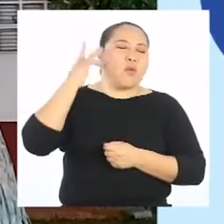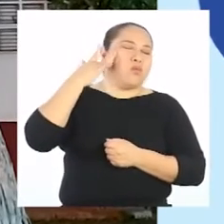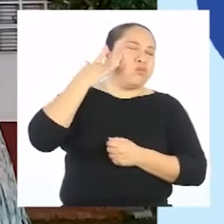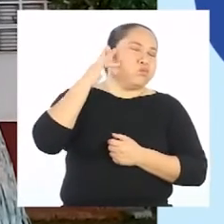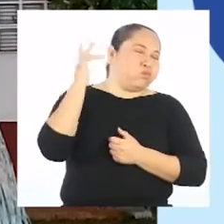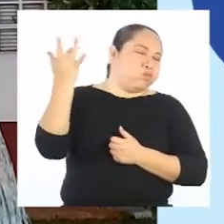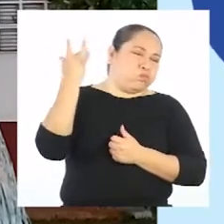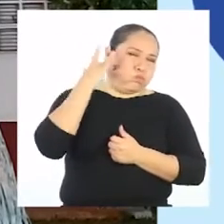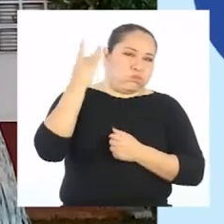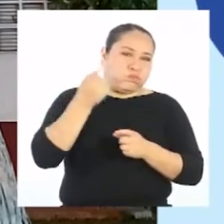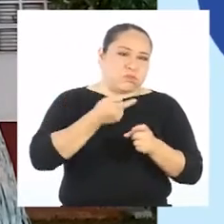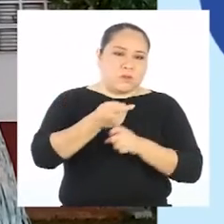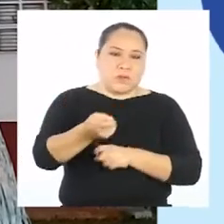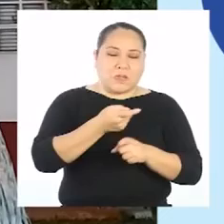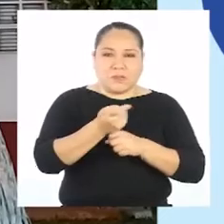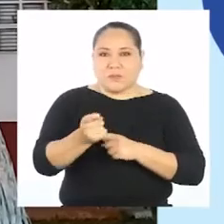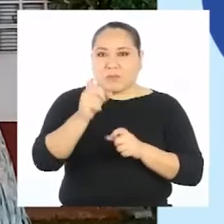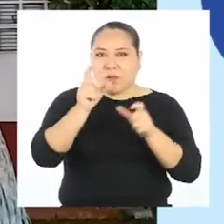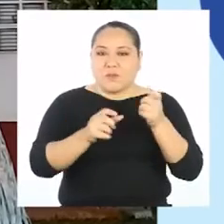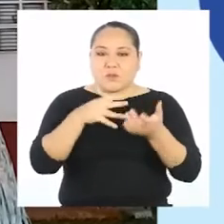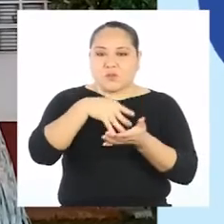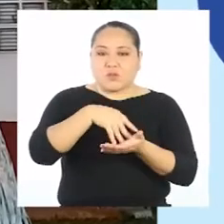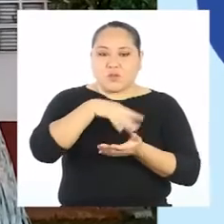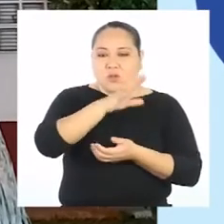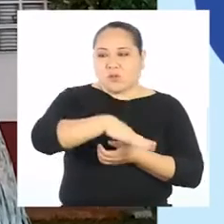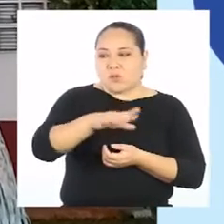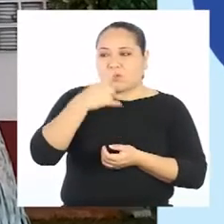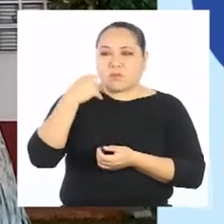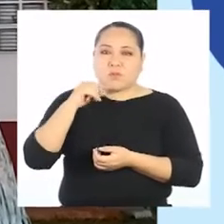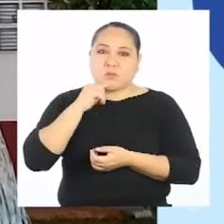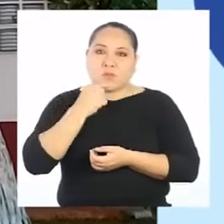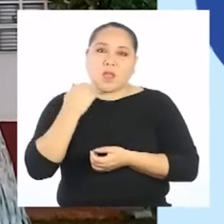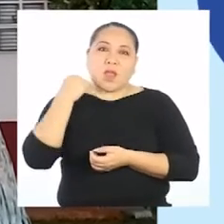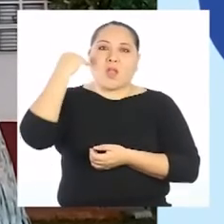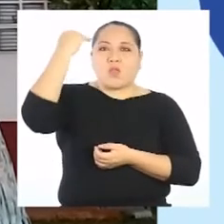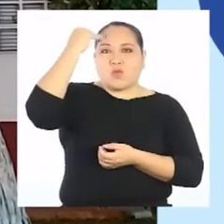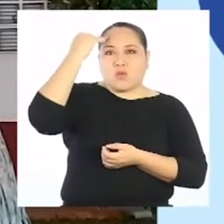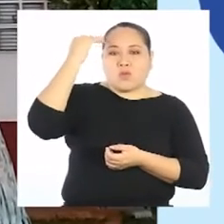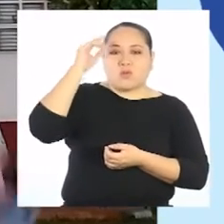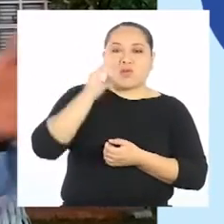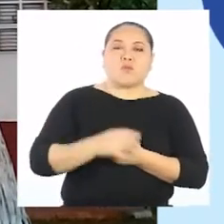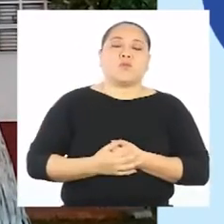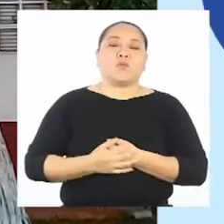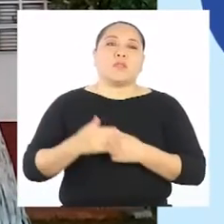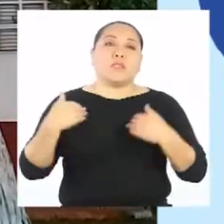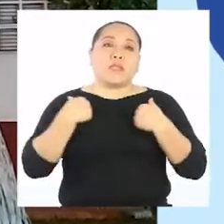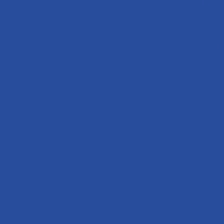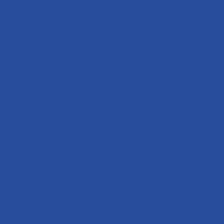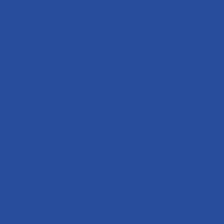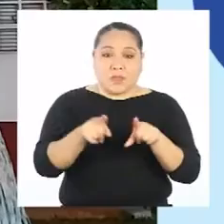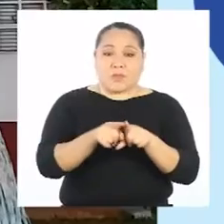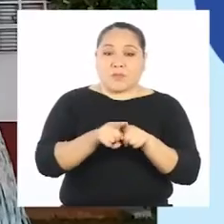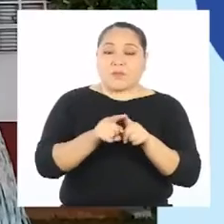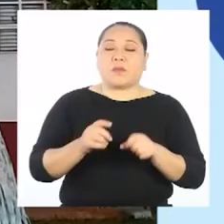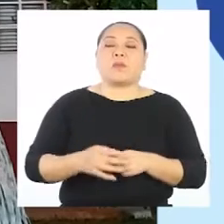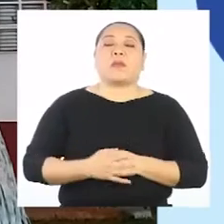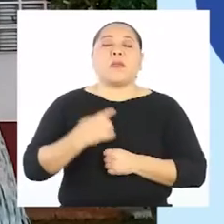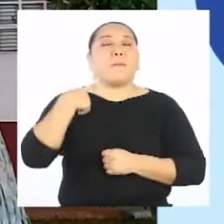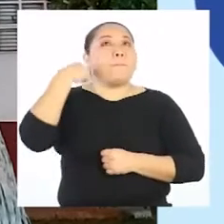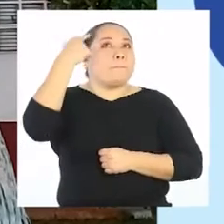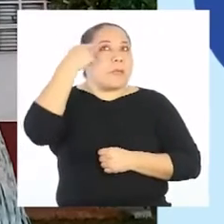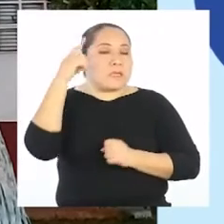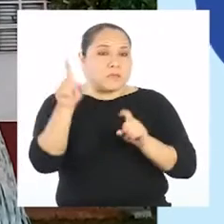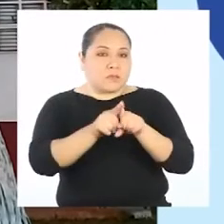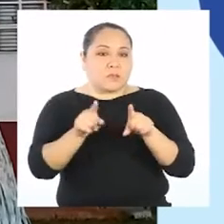generan los fuegos artificiales afectan a las personas vulnerables, como niñas, niños y adultos mayores, y también a los adultos. Creo